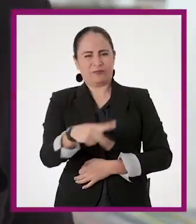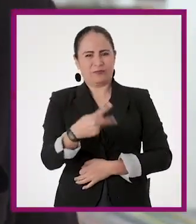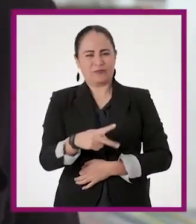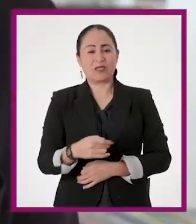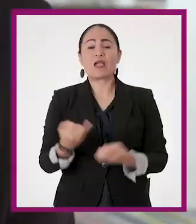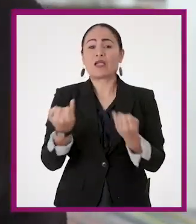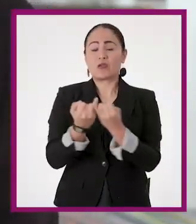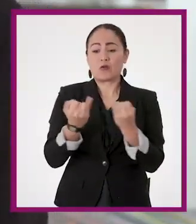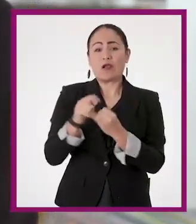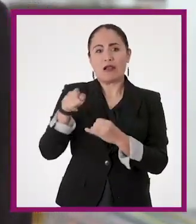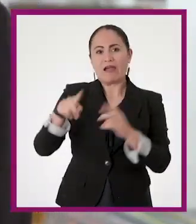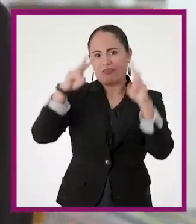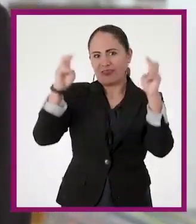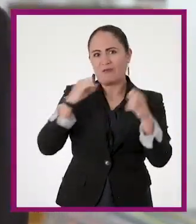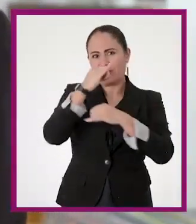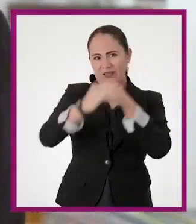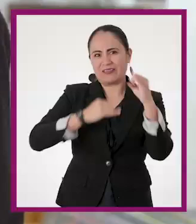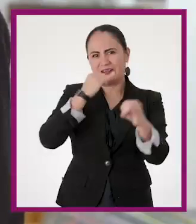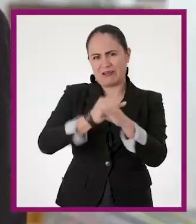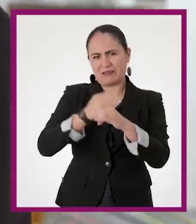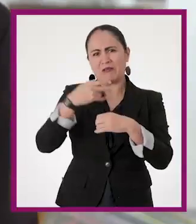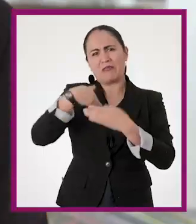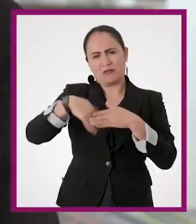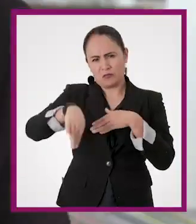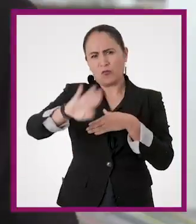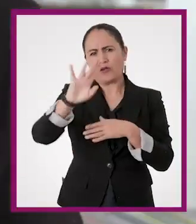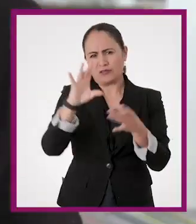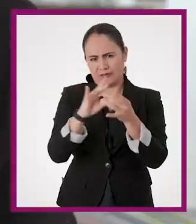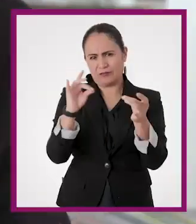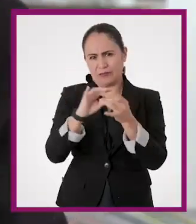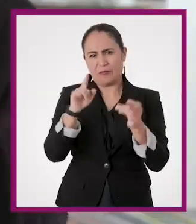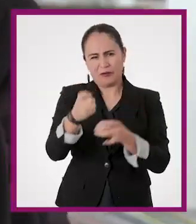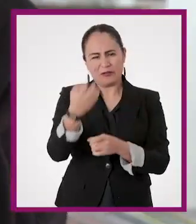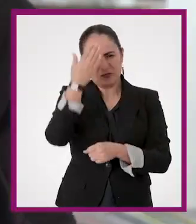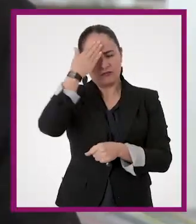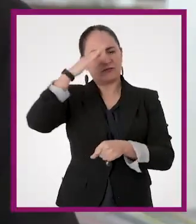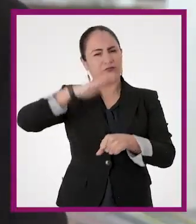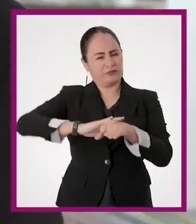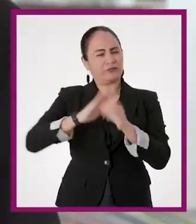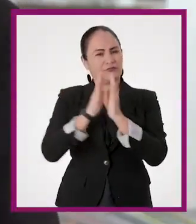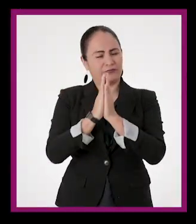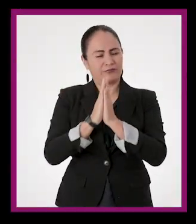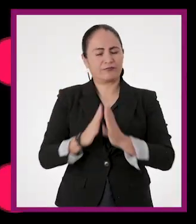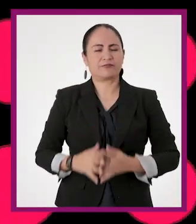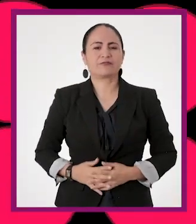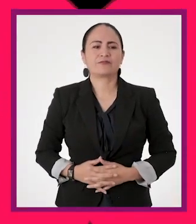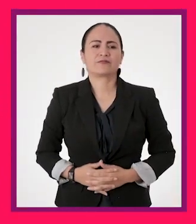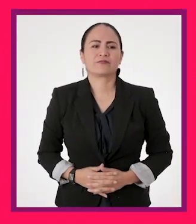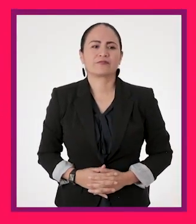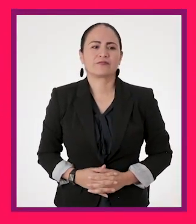se conectan con algo internacional que veremos en otros capítulos de esta serie, pero tengan eso en mente.